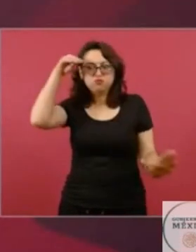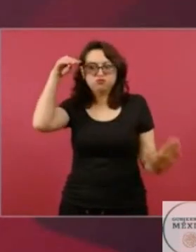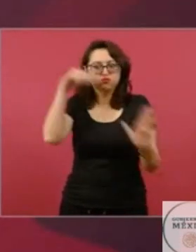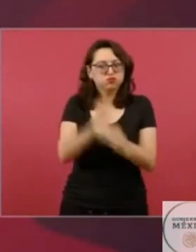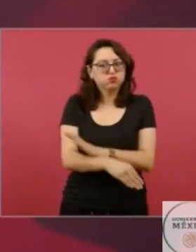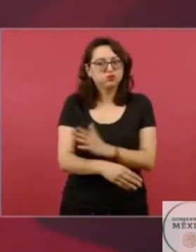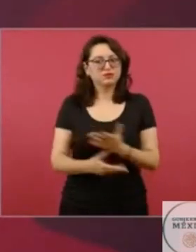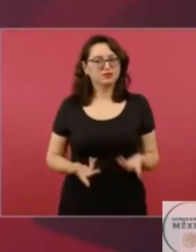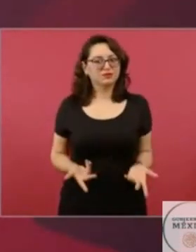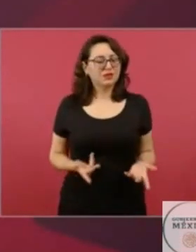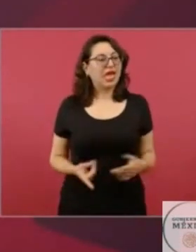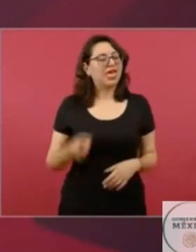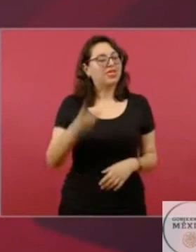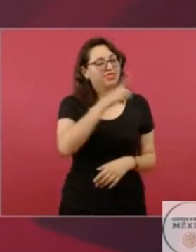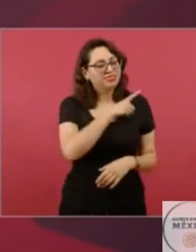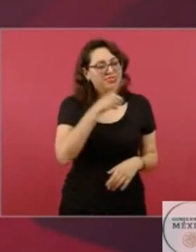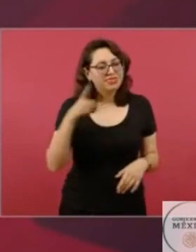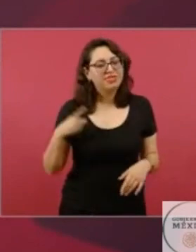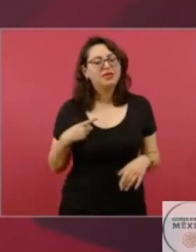soltarla.